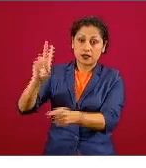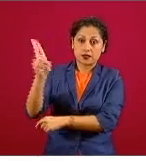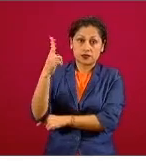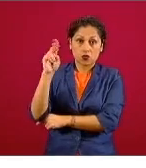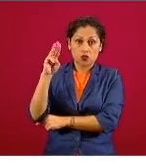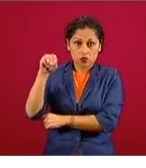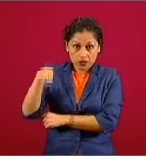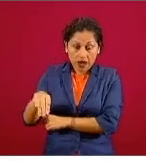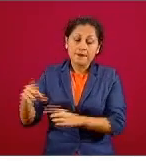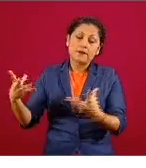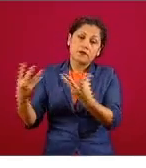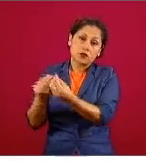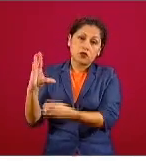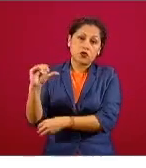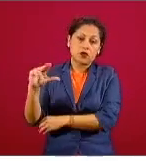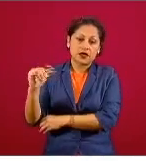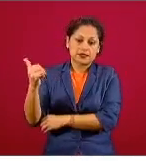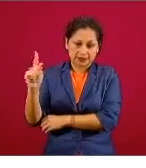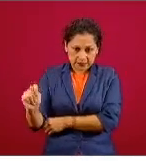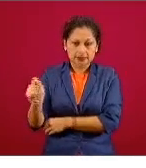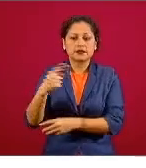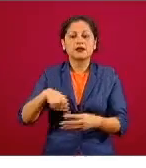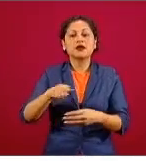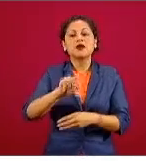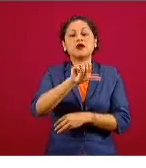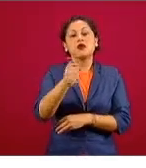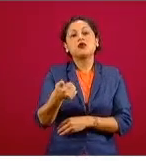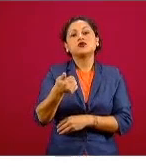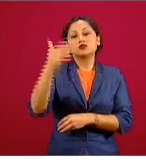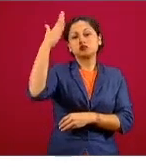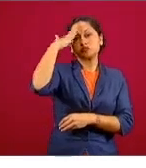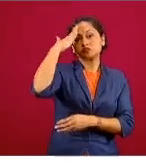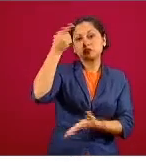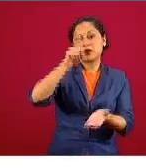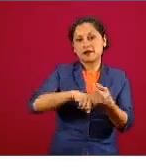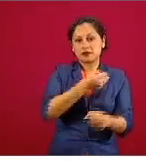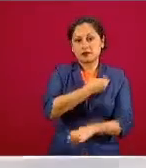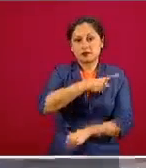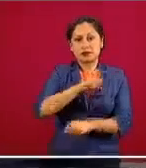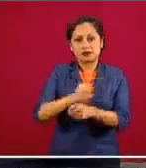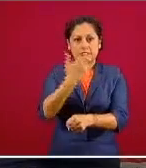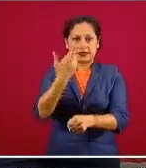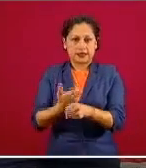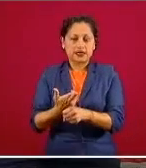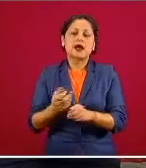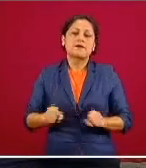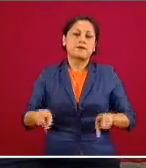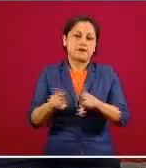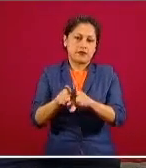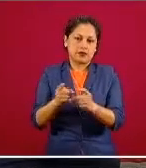el grupo de CONACYT y el grupo de funcionarios de la Secretaría de Salud y del IMSS, que somos todos los ahí